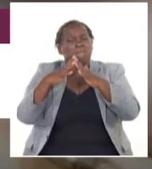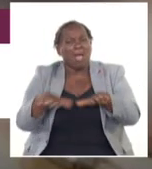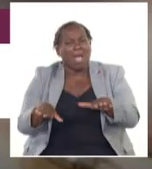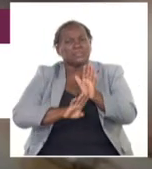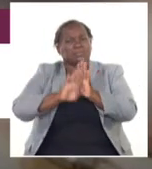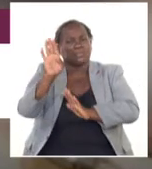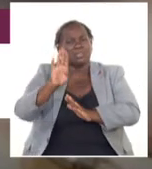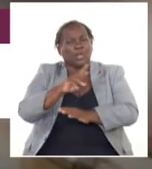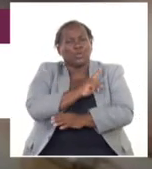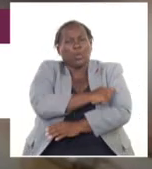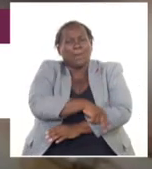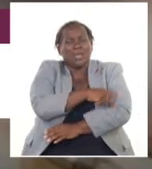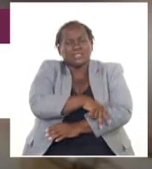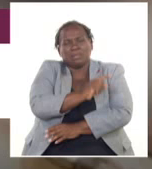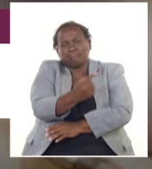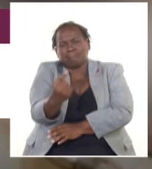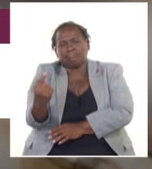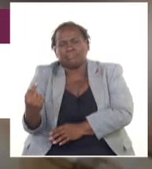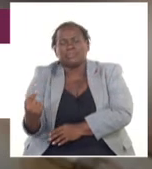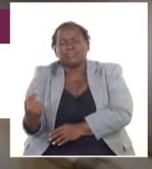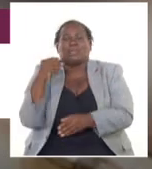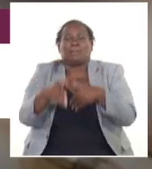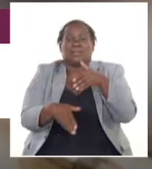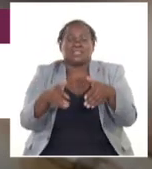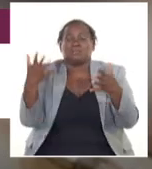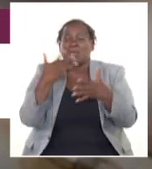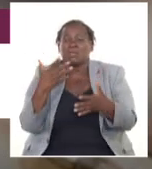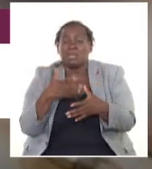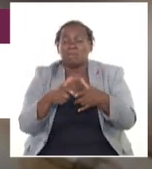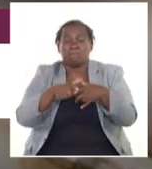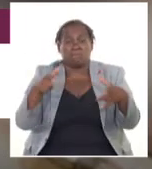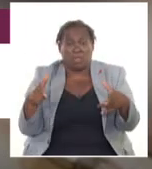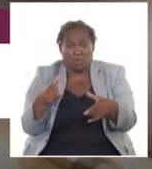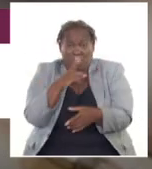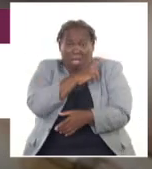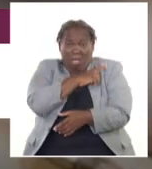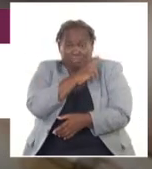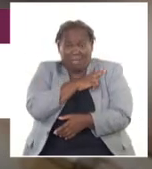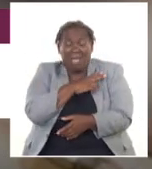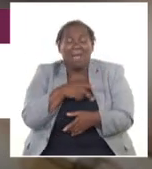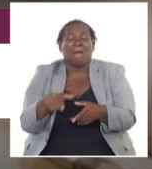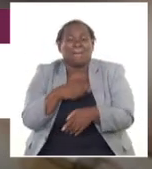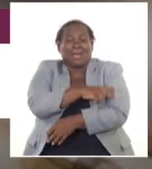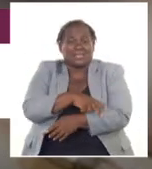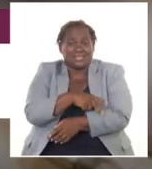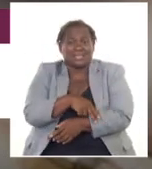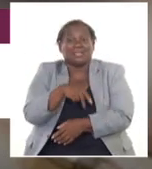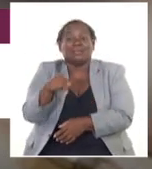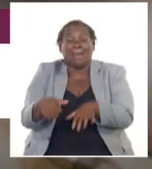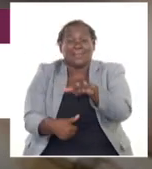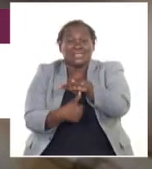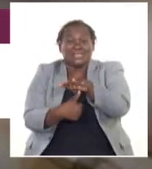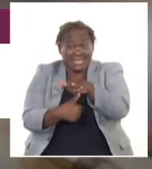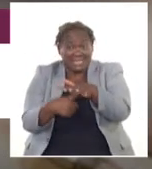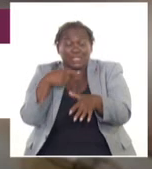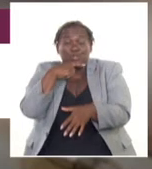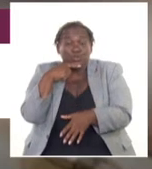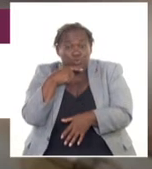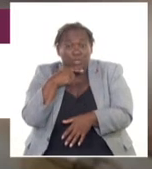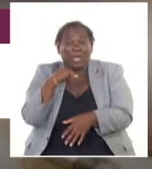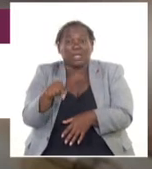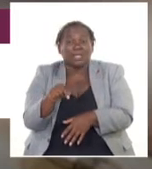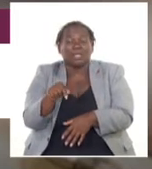y asiste a ella la mayoría de los dirigentes de sus estados miembros, entre los que se encuentran el presidente ruso Vladimir Putin y el mandatario chino Xi